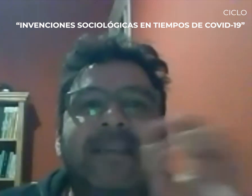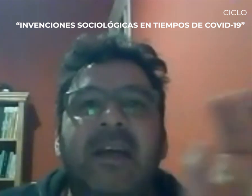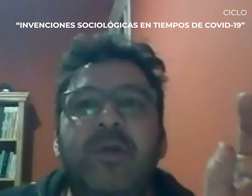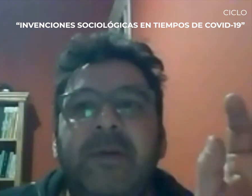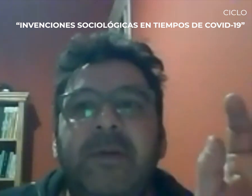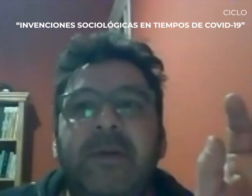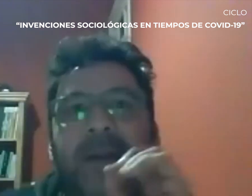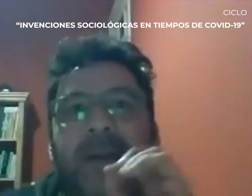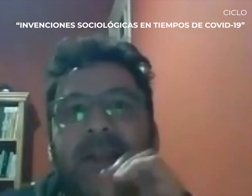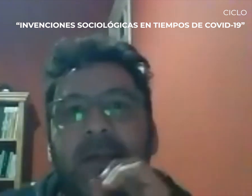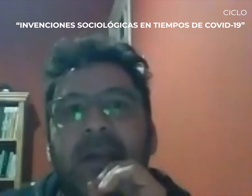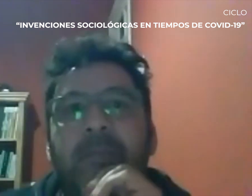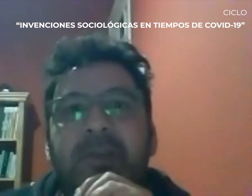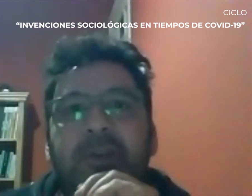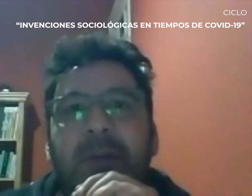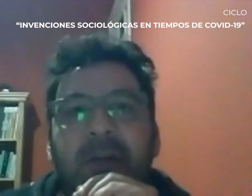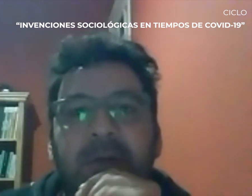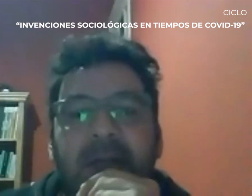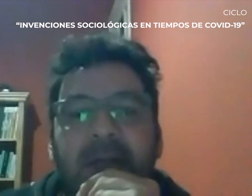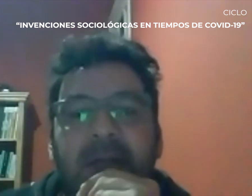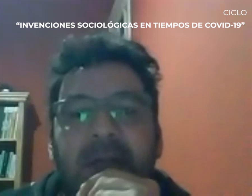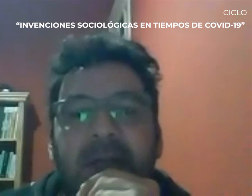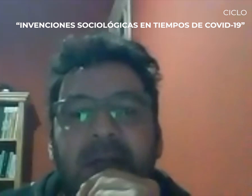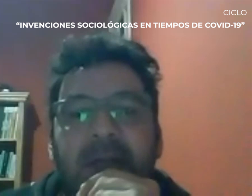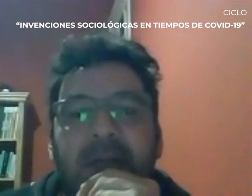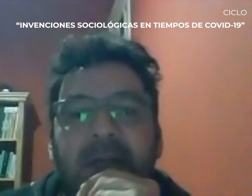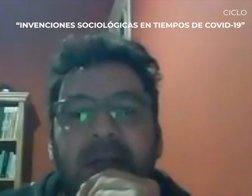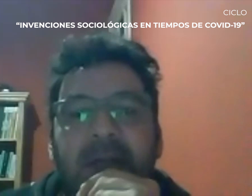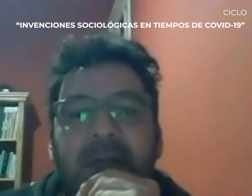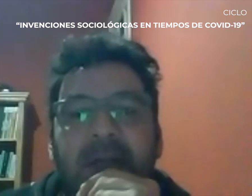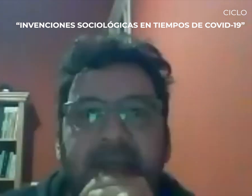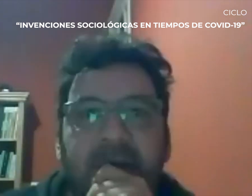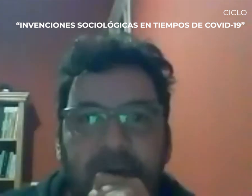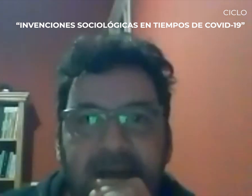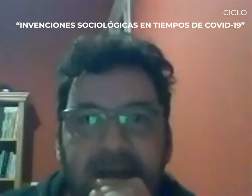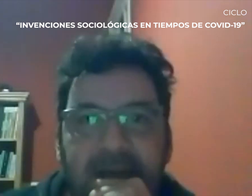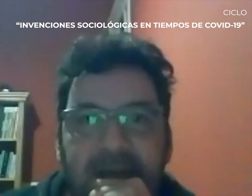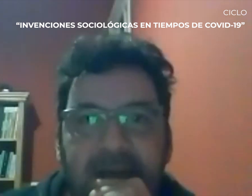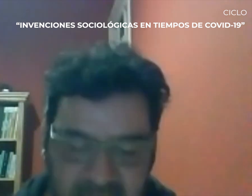casi exclusivamente de la pandemia y empezó a tomar algunas decisiones de política económica.